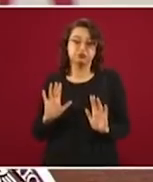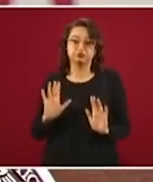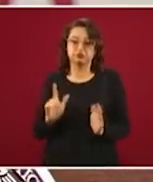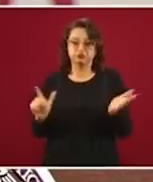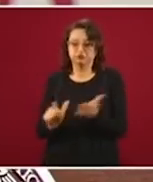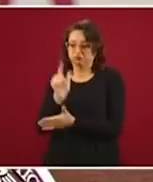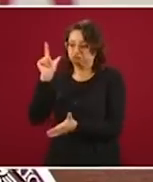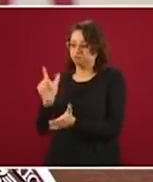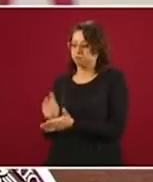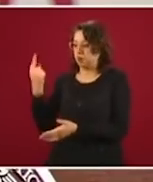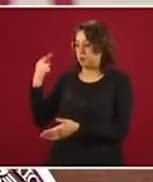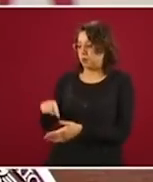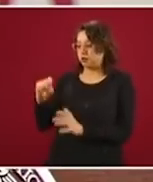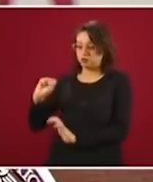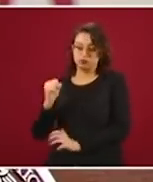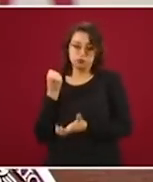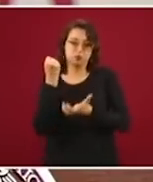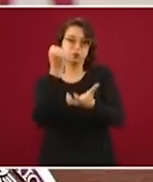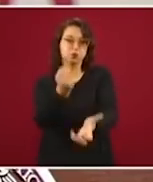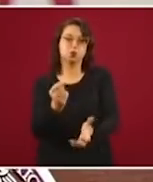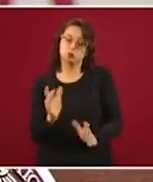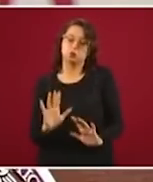ley les corresponde,